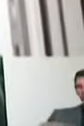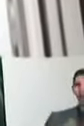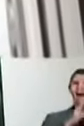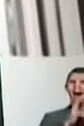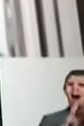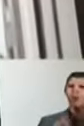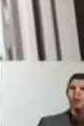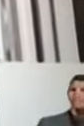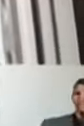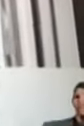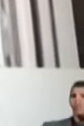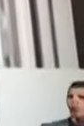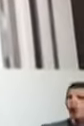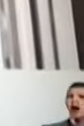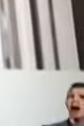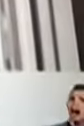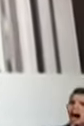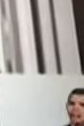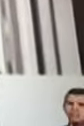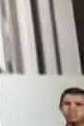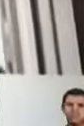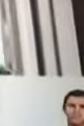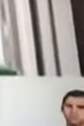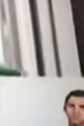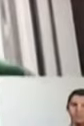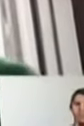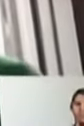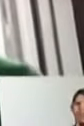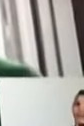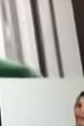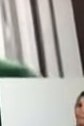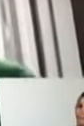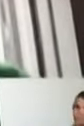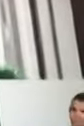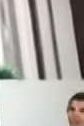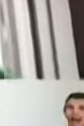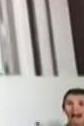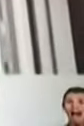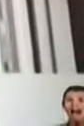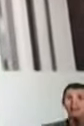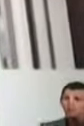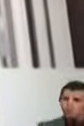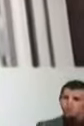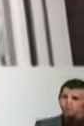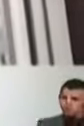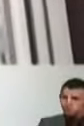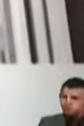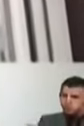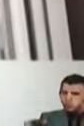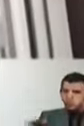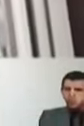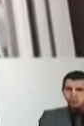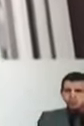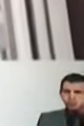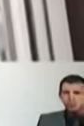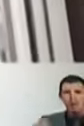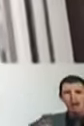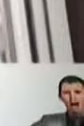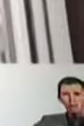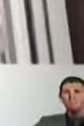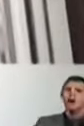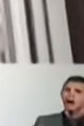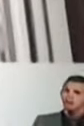las viviendas. Las calles las vamos a desinfectar también y extremar un grupo de medidas que hasta ahora la hemos venido adoptando, pero ahora